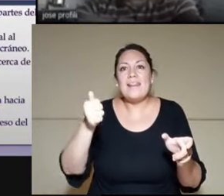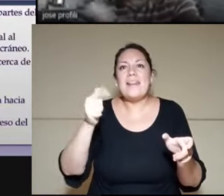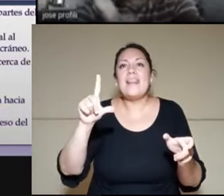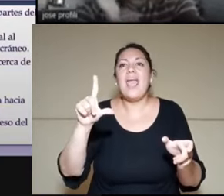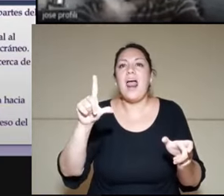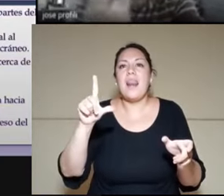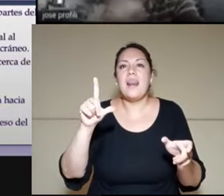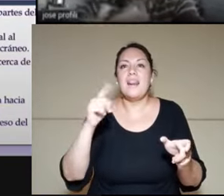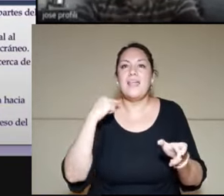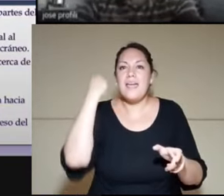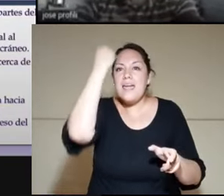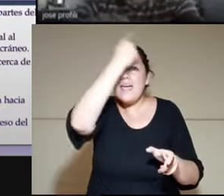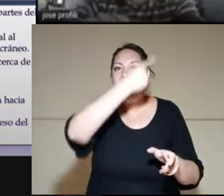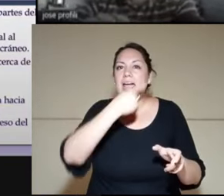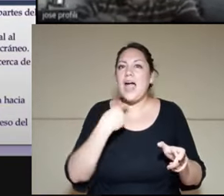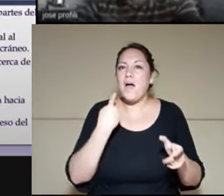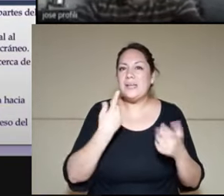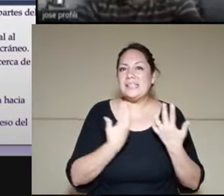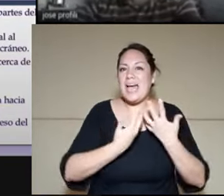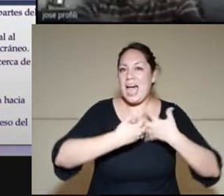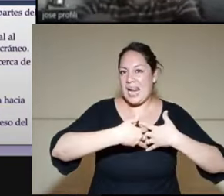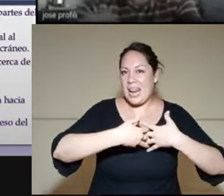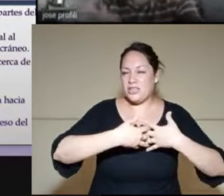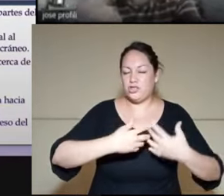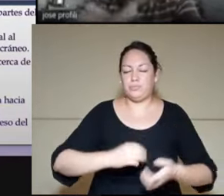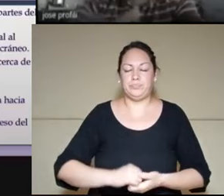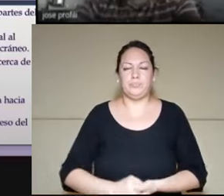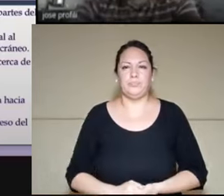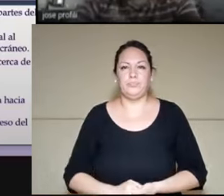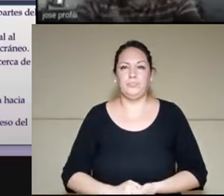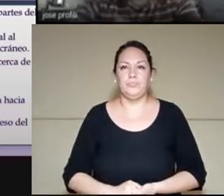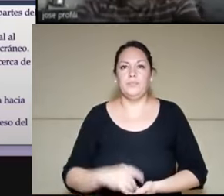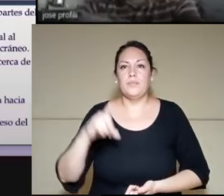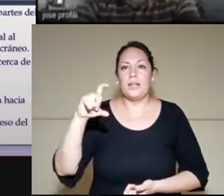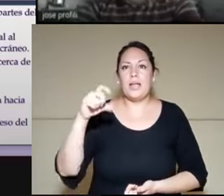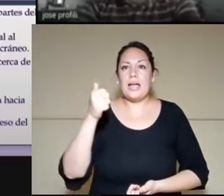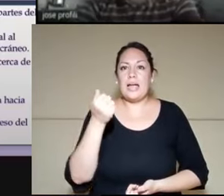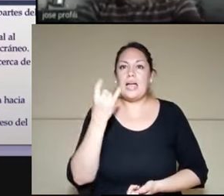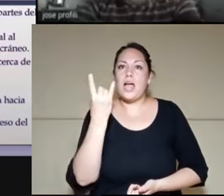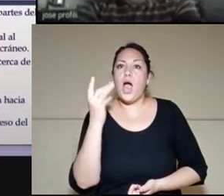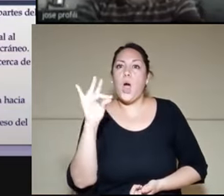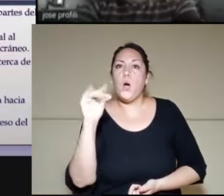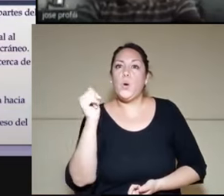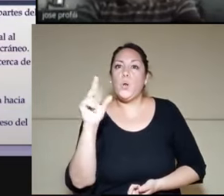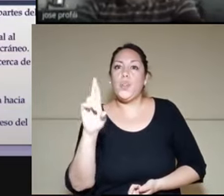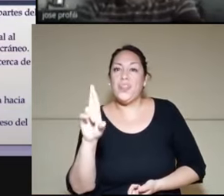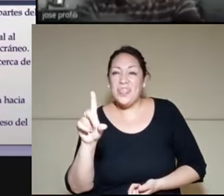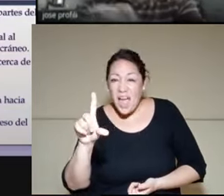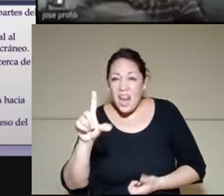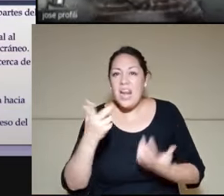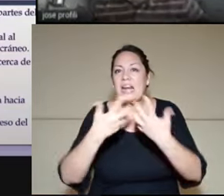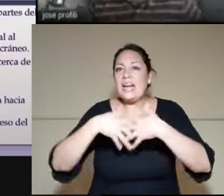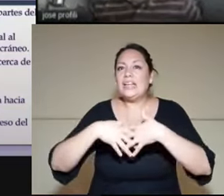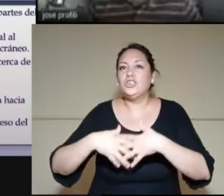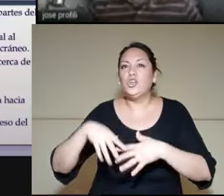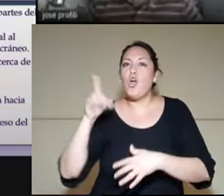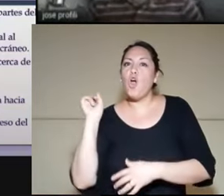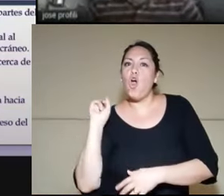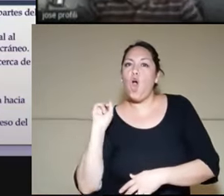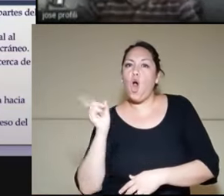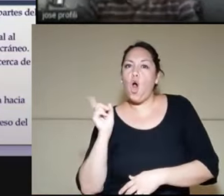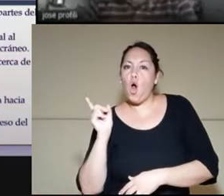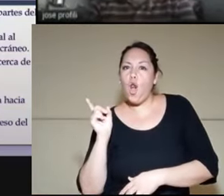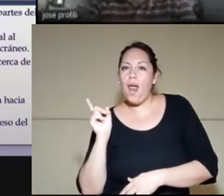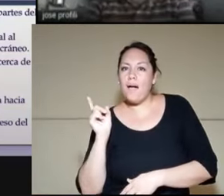llama craneal. O todo lo que está relacionado con el cráneo es craneal. Y caudal tiene que ver con la